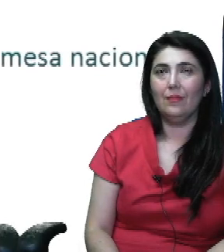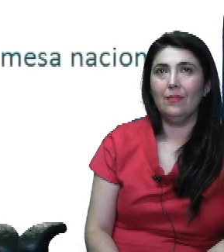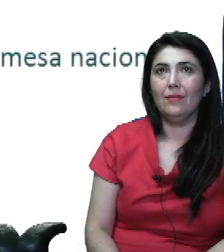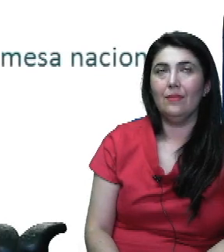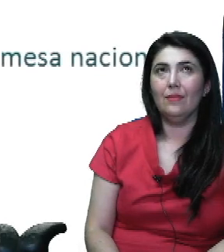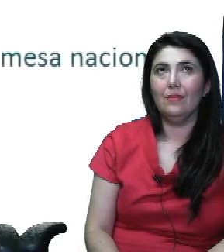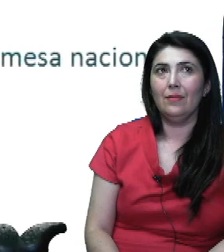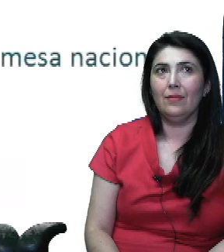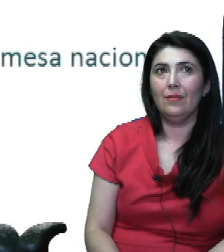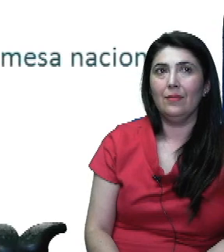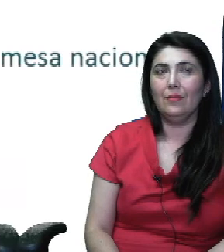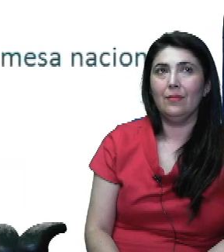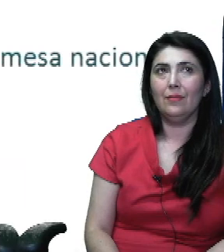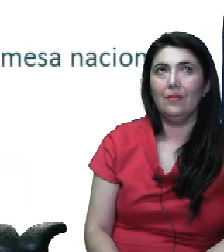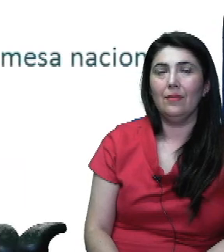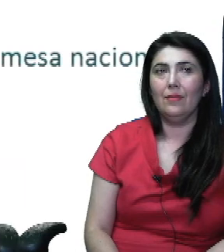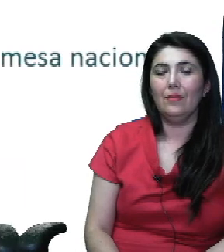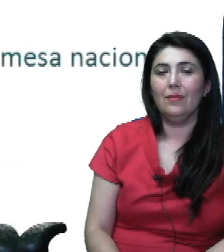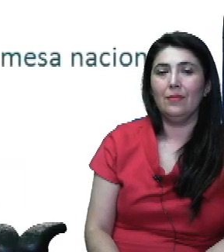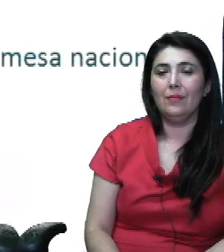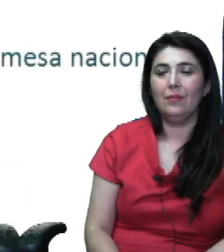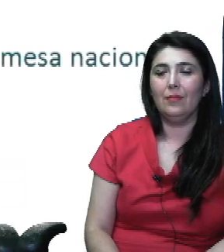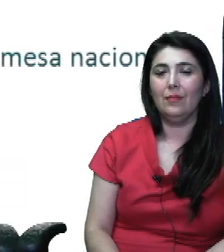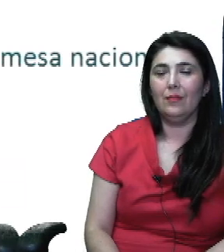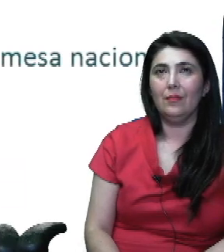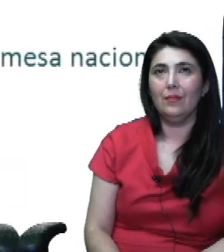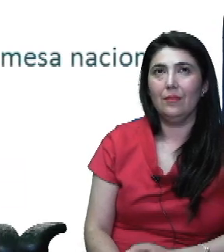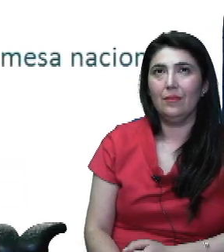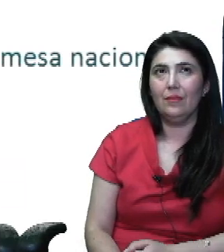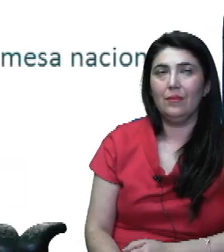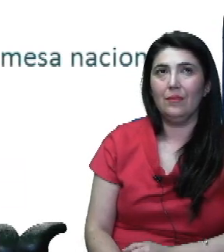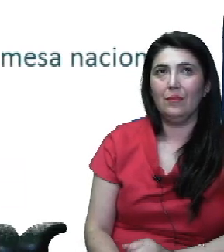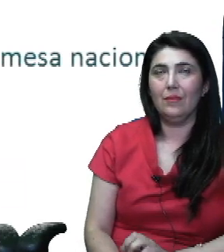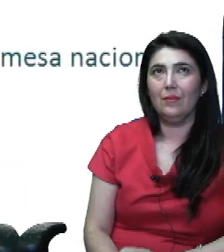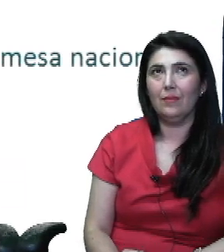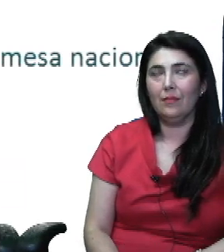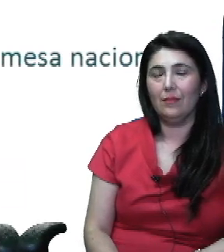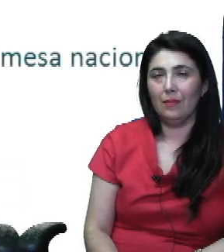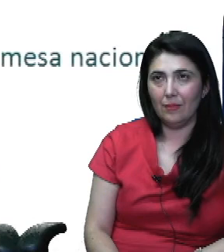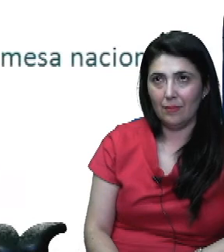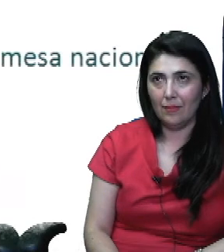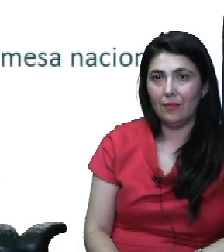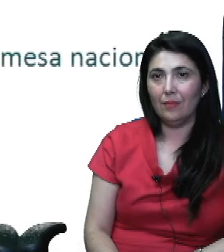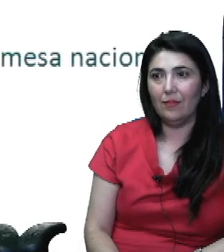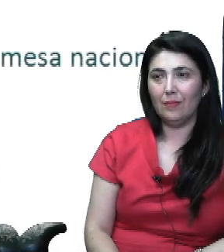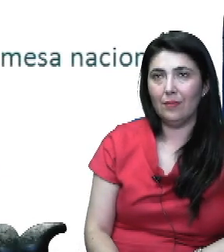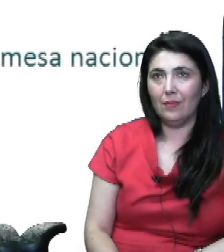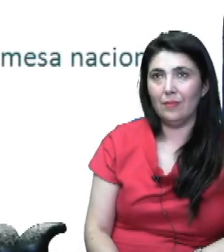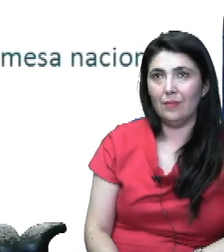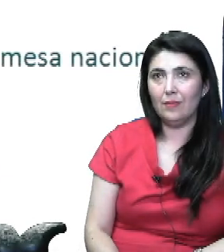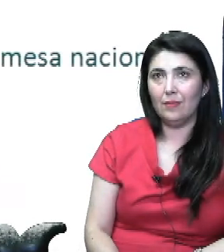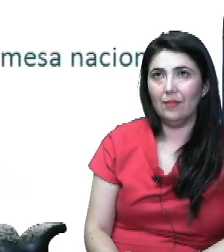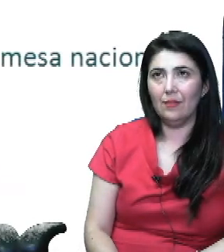han vivido un evento crítico? Y ahí es entonces que se define la primera ayuda psicológica, y así también está recomendado a